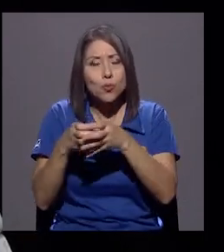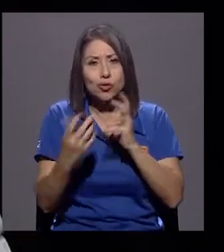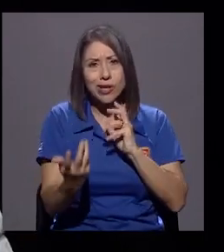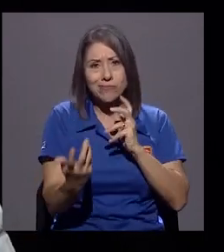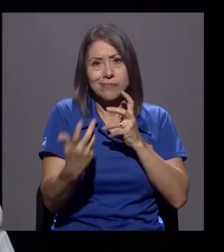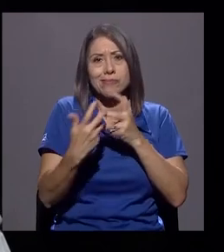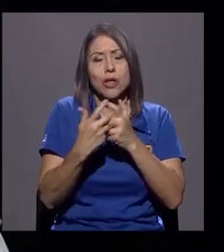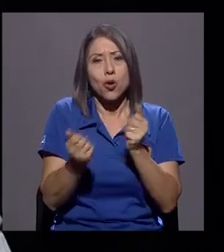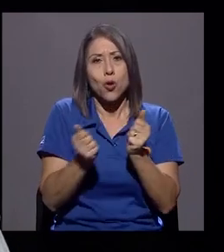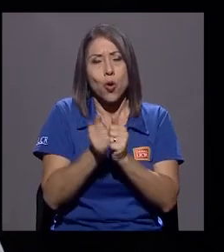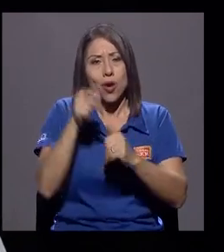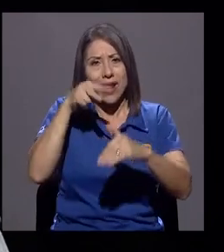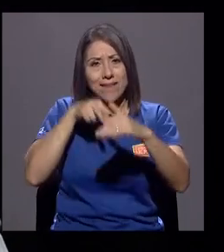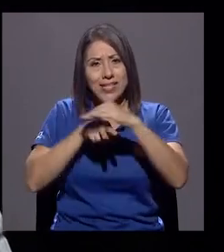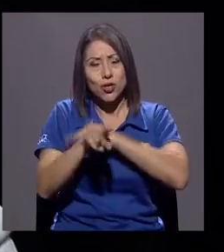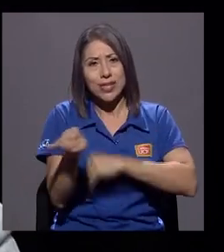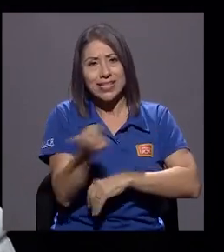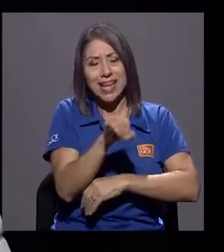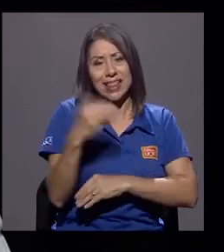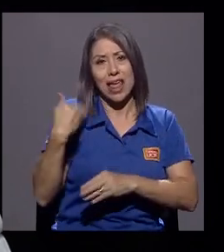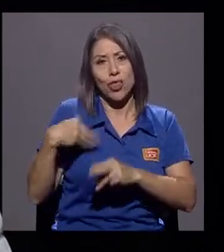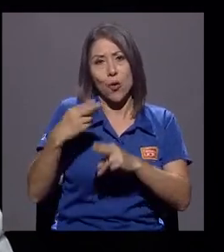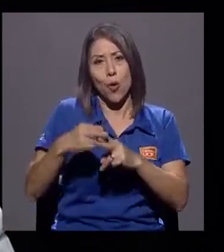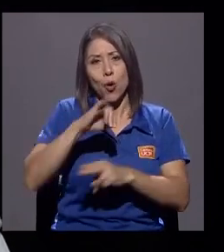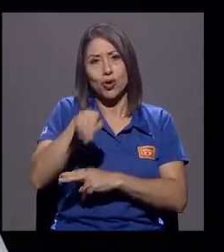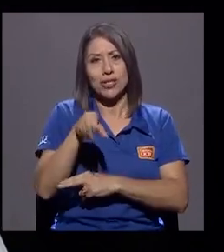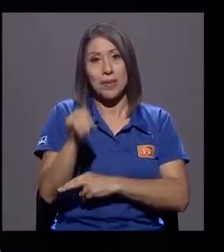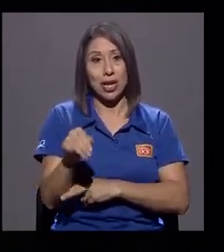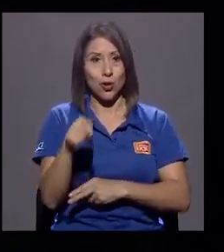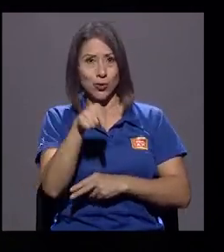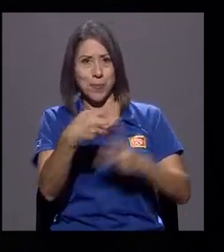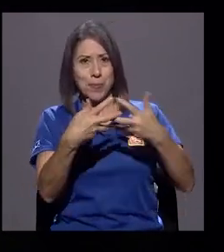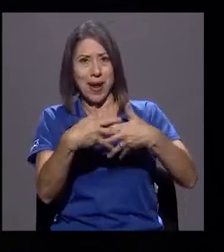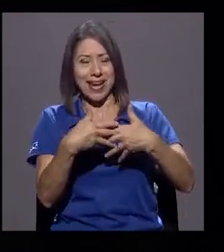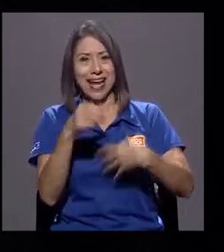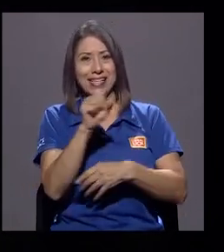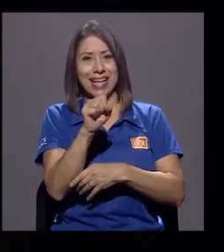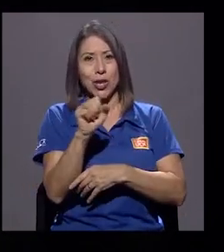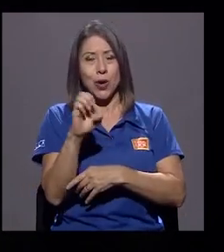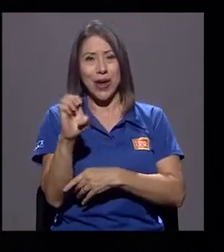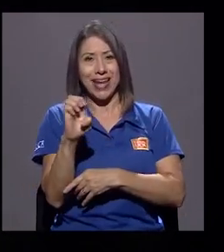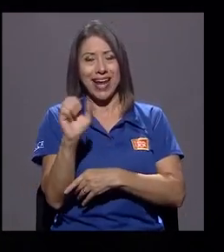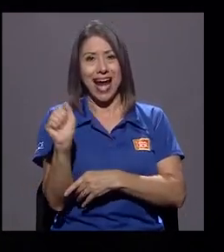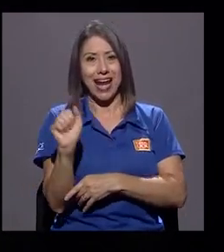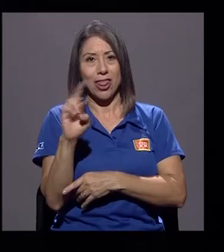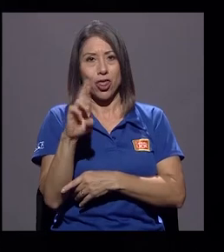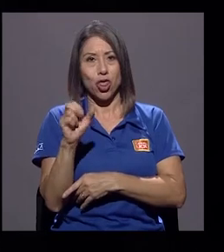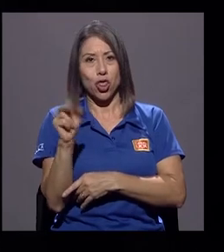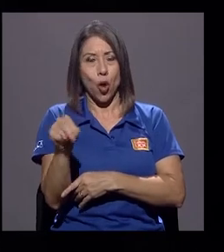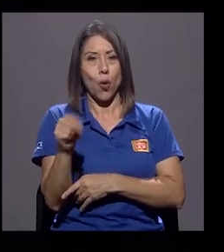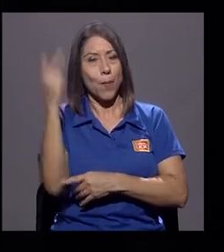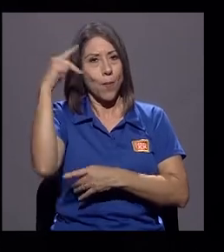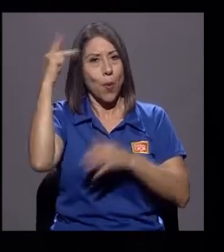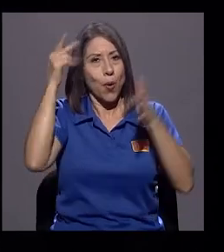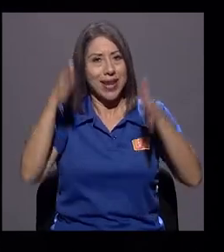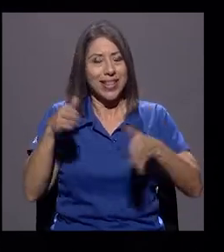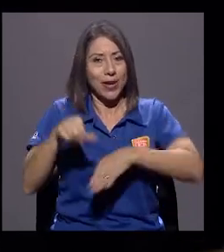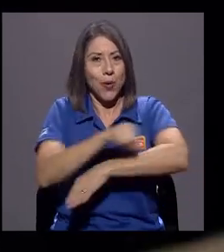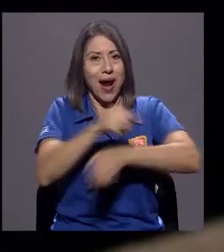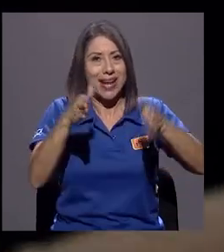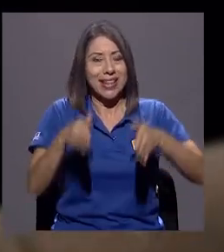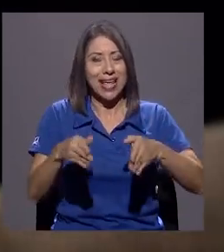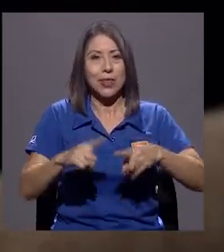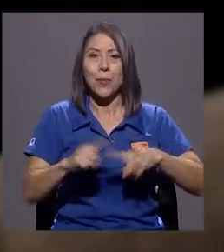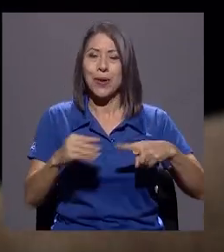simpatizantes a esa visión de izquierda que tenía don josé merino estoy con la máquina en serio de riccardo político arquitecto pero